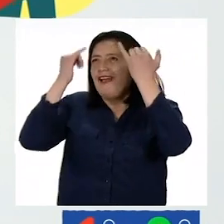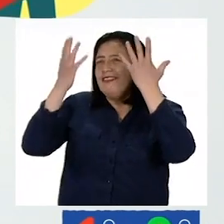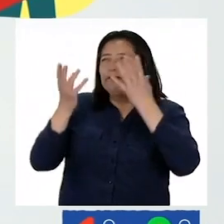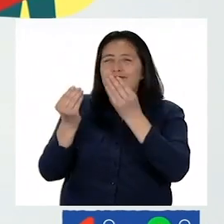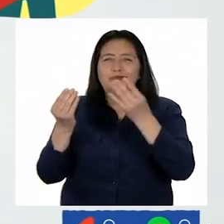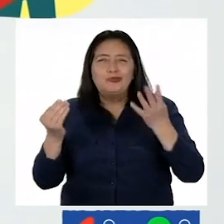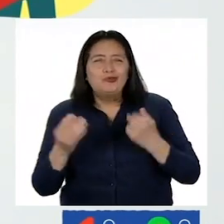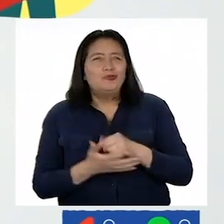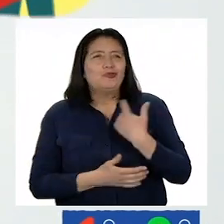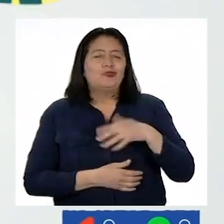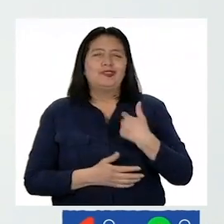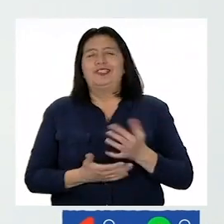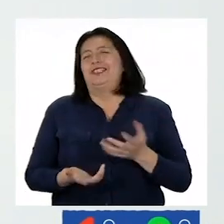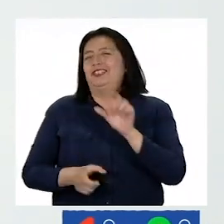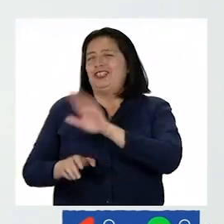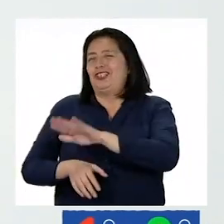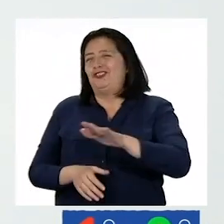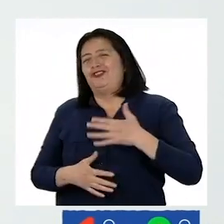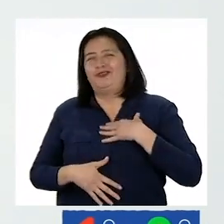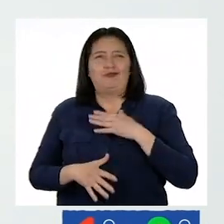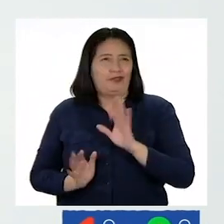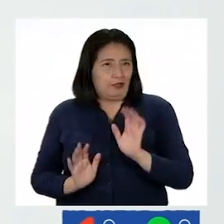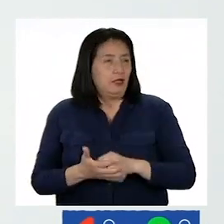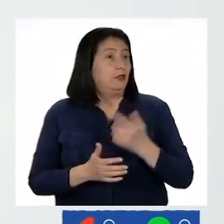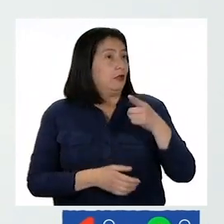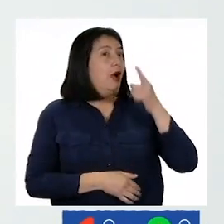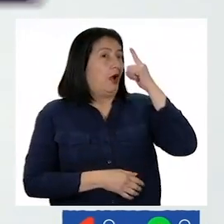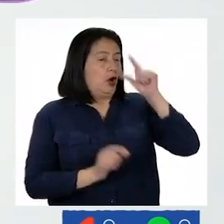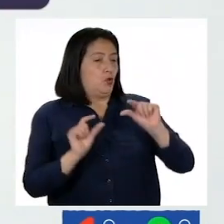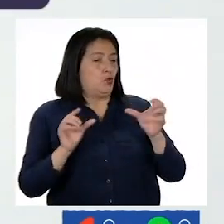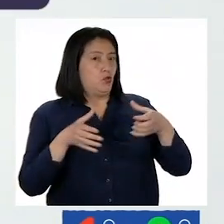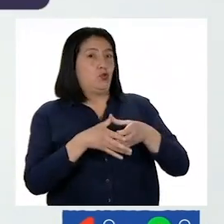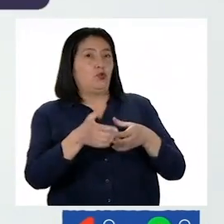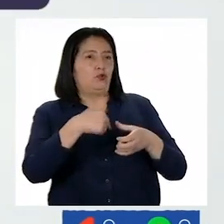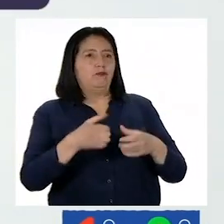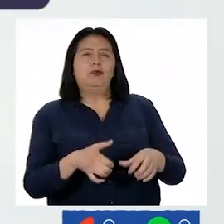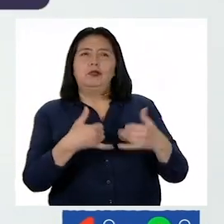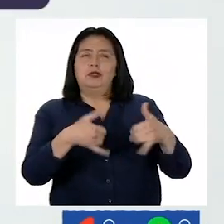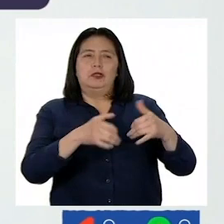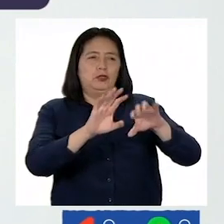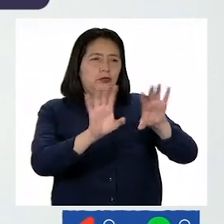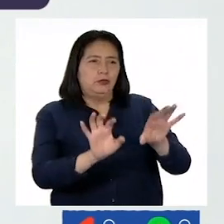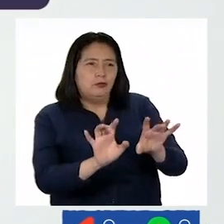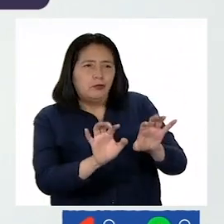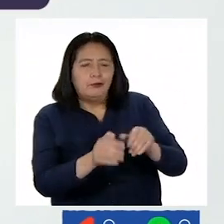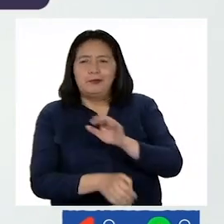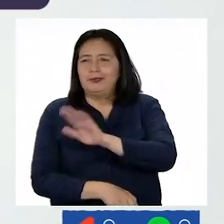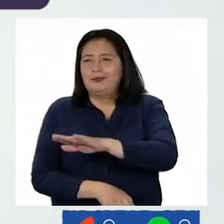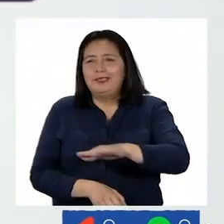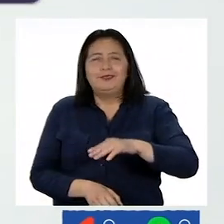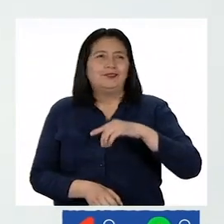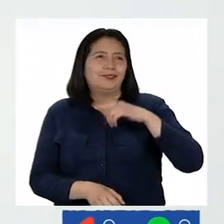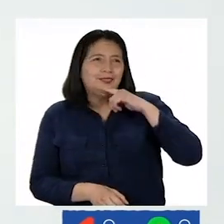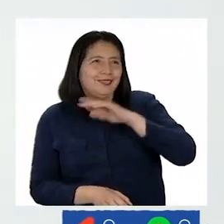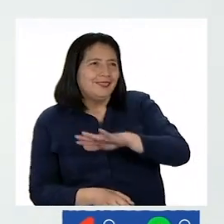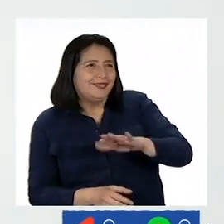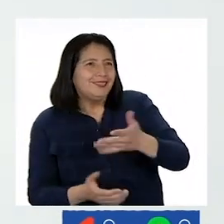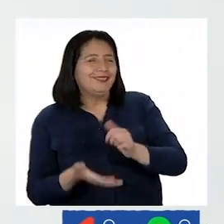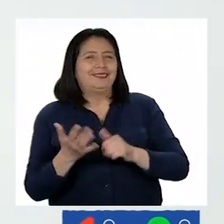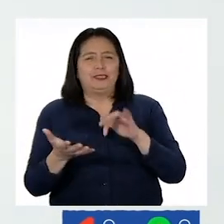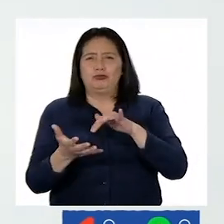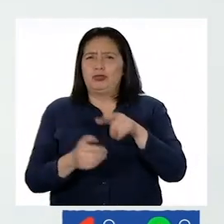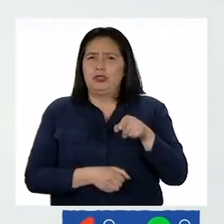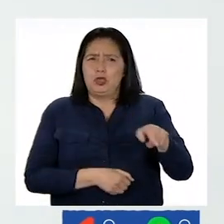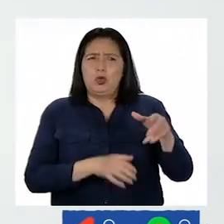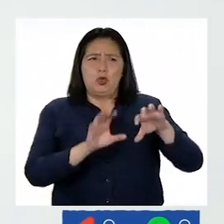y mucho más entretenidas. Entonces creó un grupo de videojuegos para sus niñas y niños estudiantes.